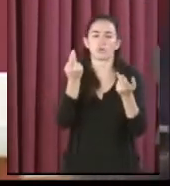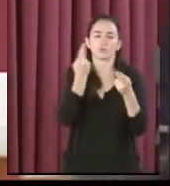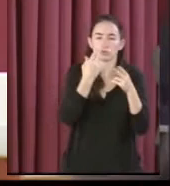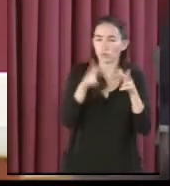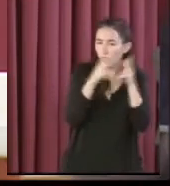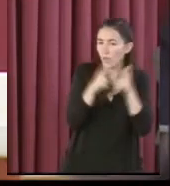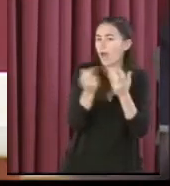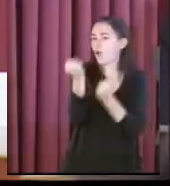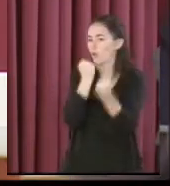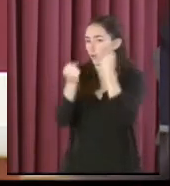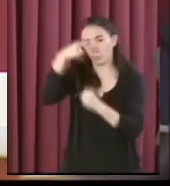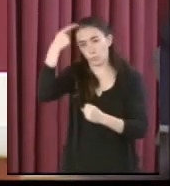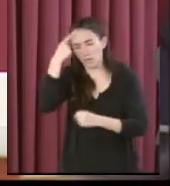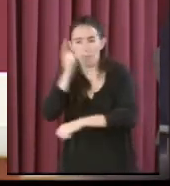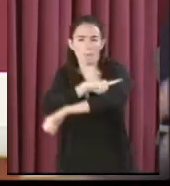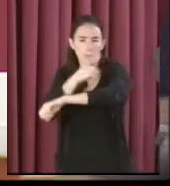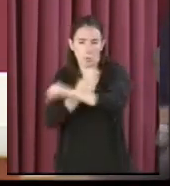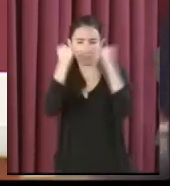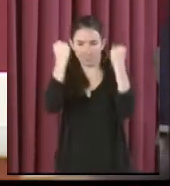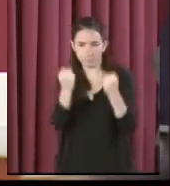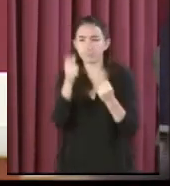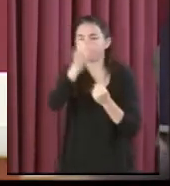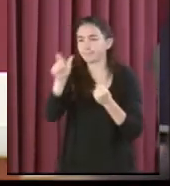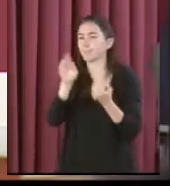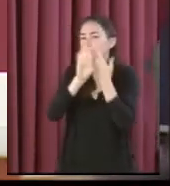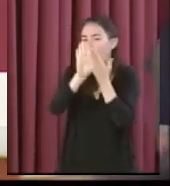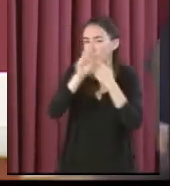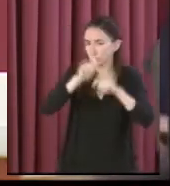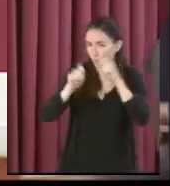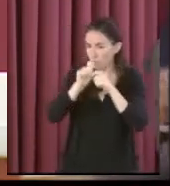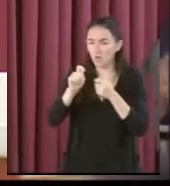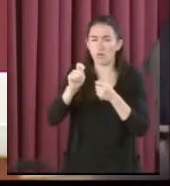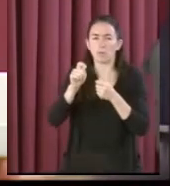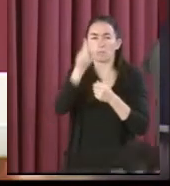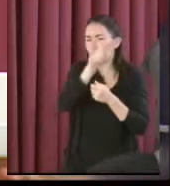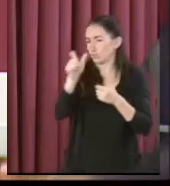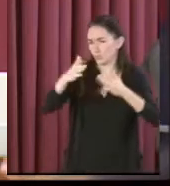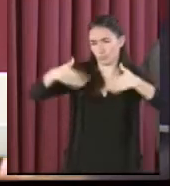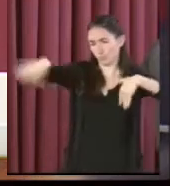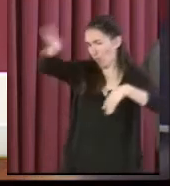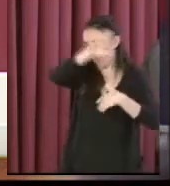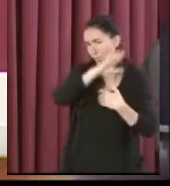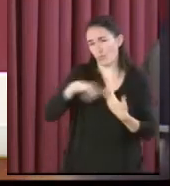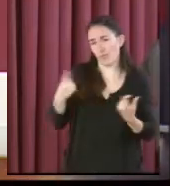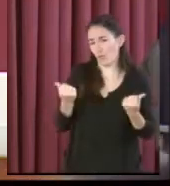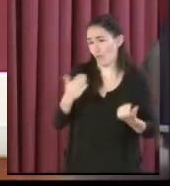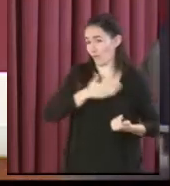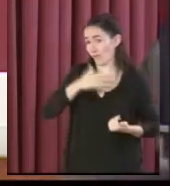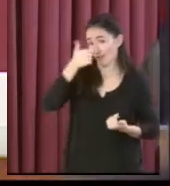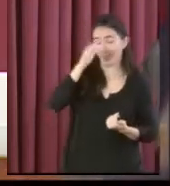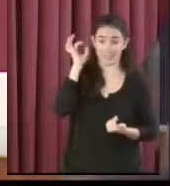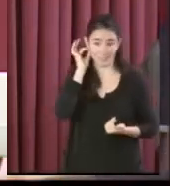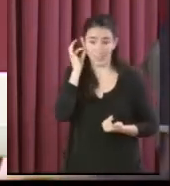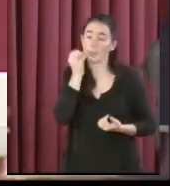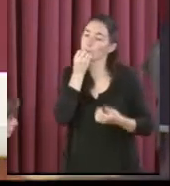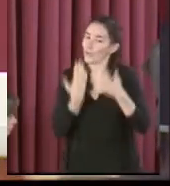comerciales, culturales, deportivas, vecinales y educativas, vecinos y logroñeses todos. Muy buenos días